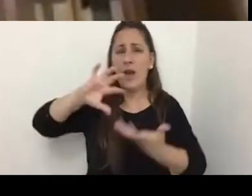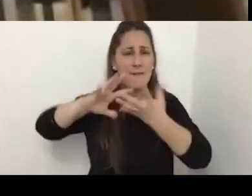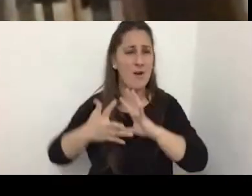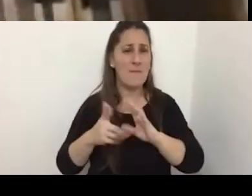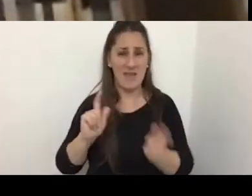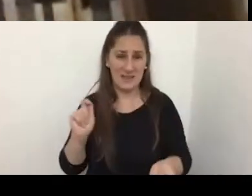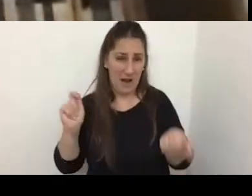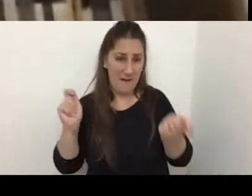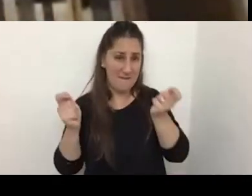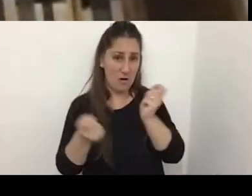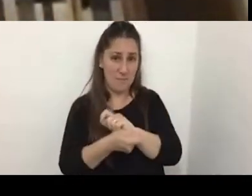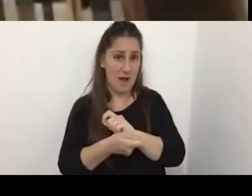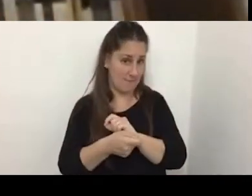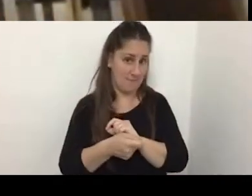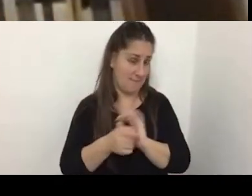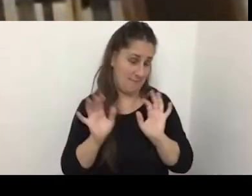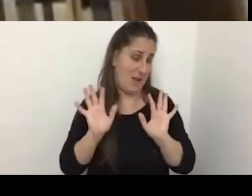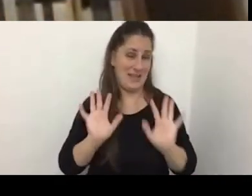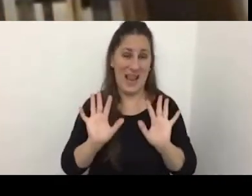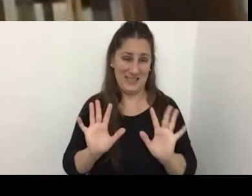va a comer a todos,